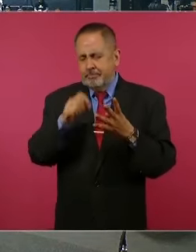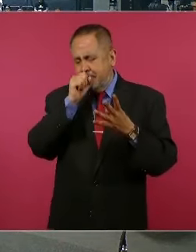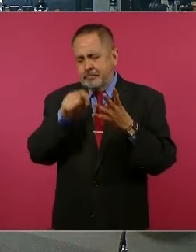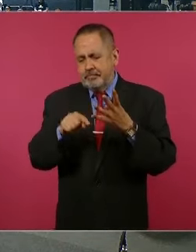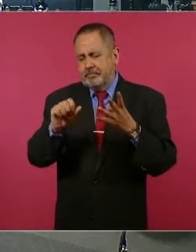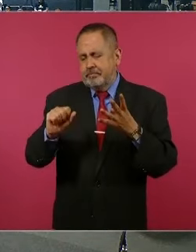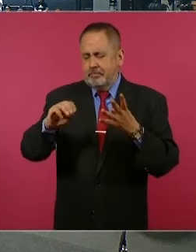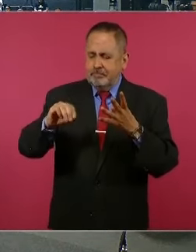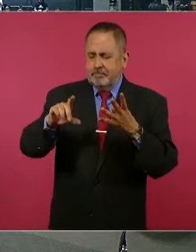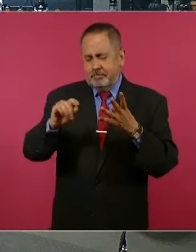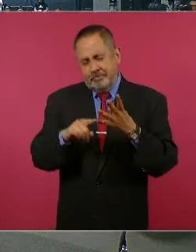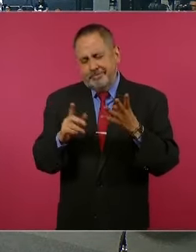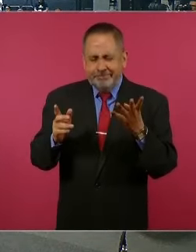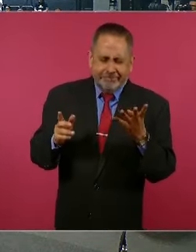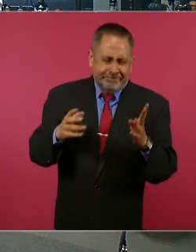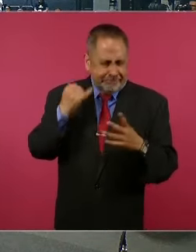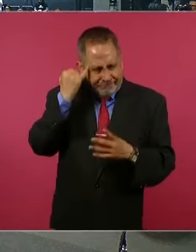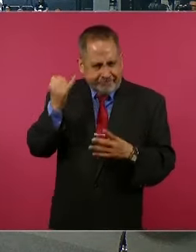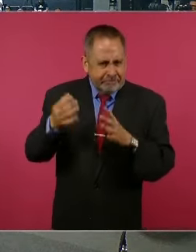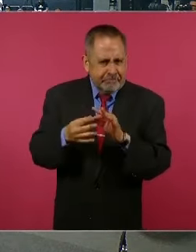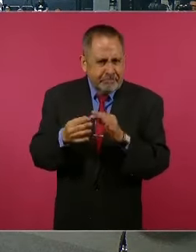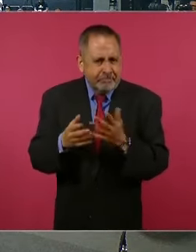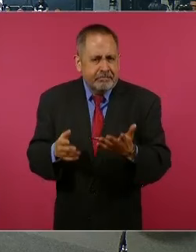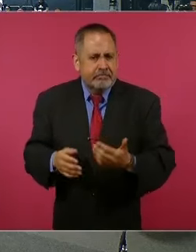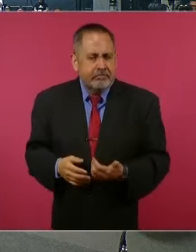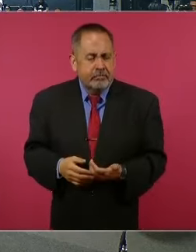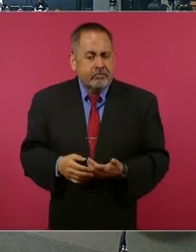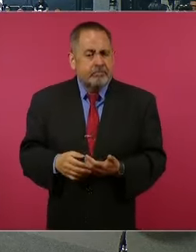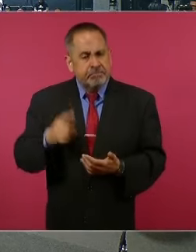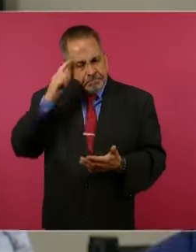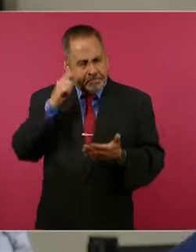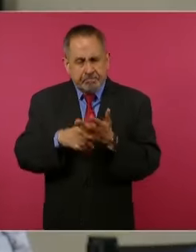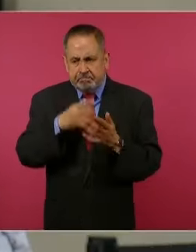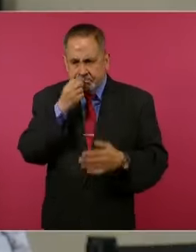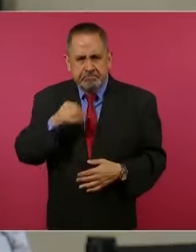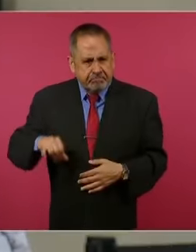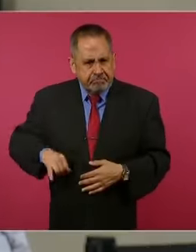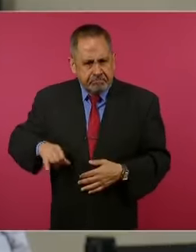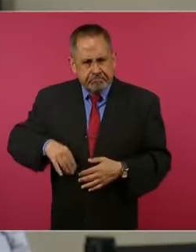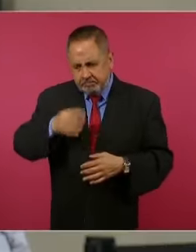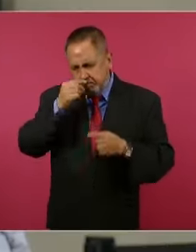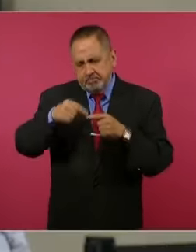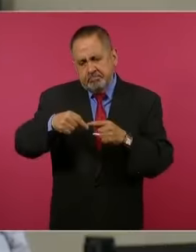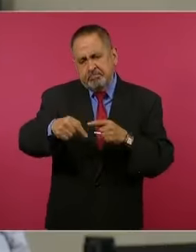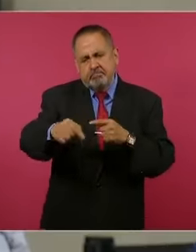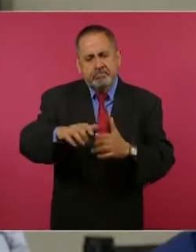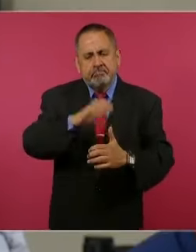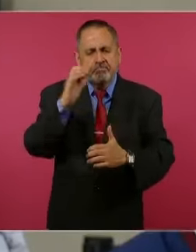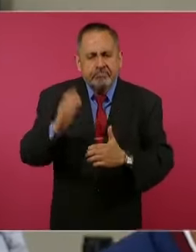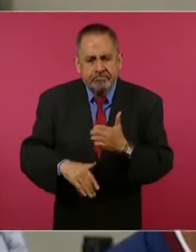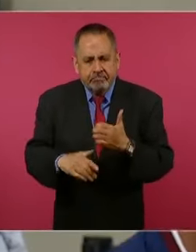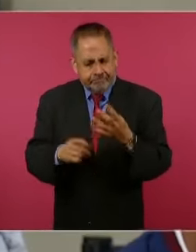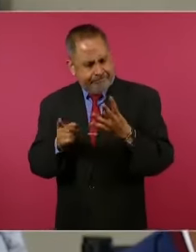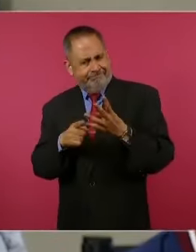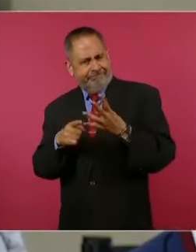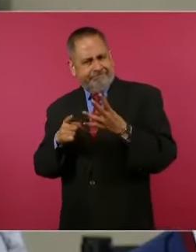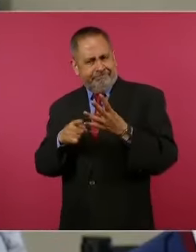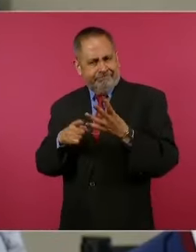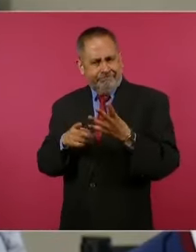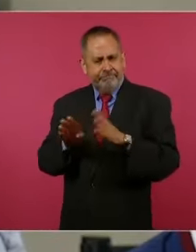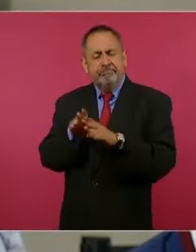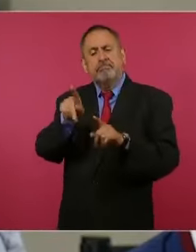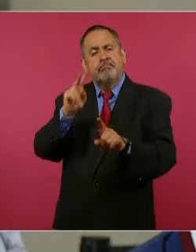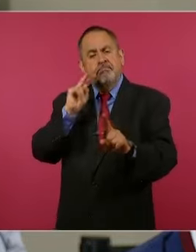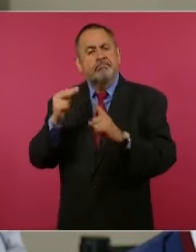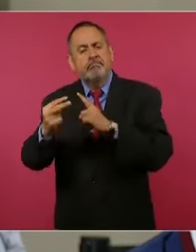este es es una es una idea básicamente Pero creo que es interesante en esta fase final de su administración entender un poquito qué es lo que usted